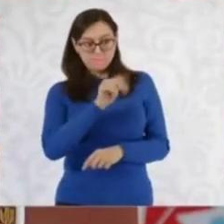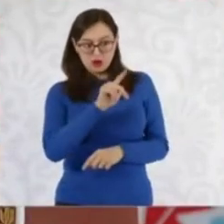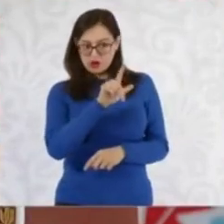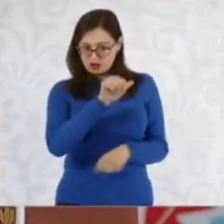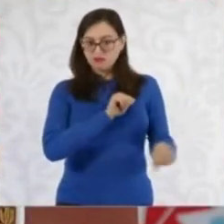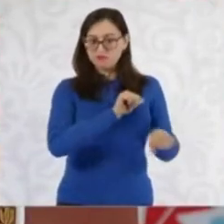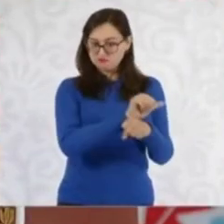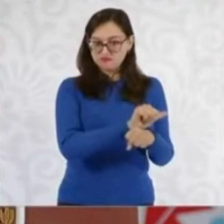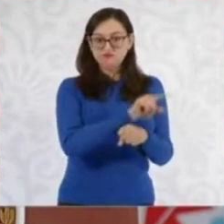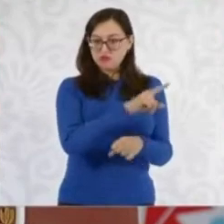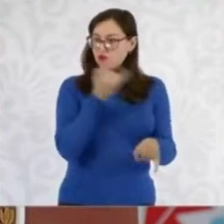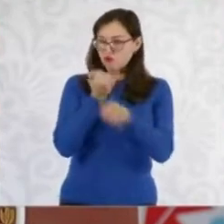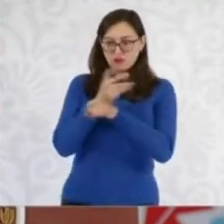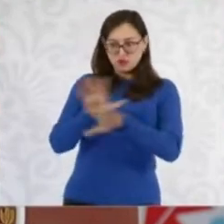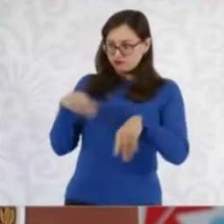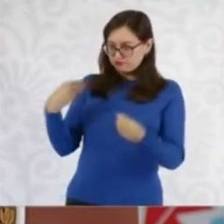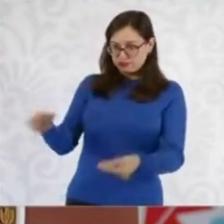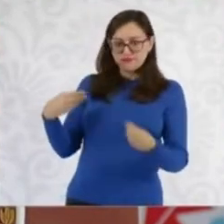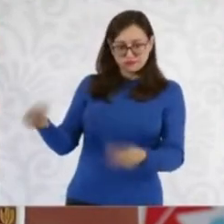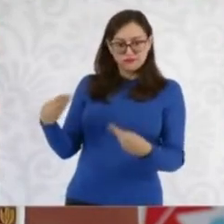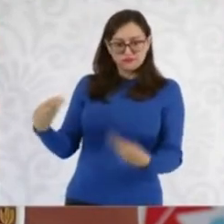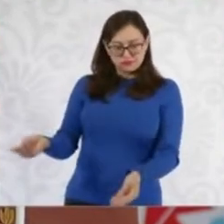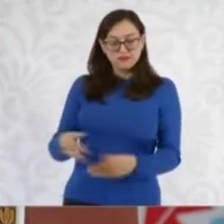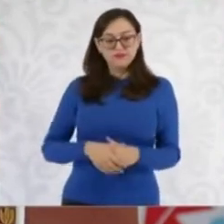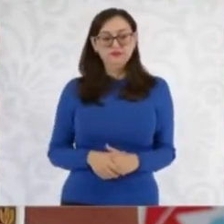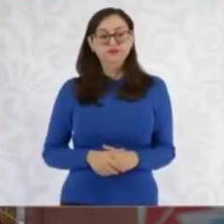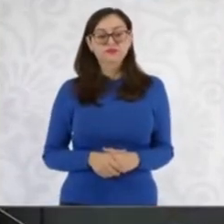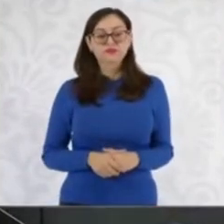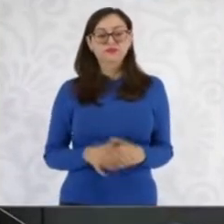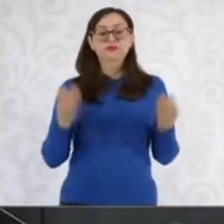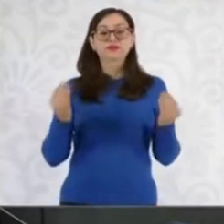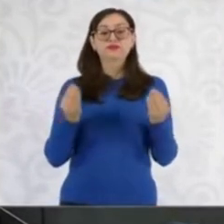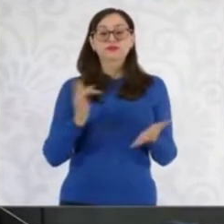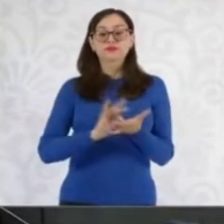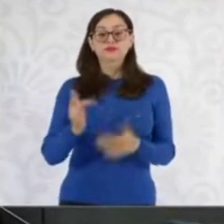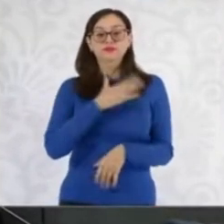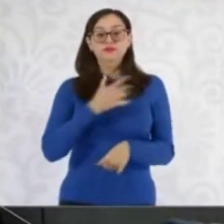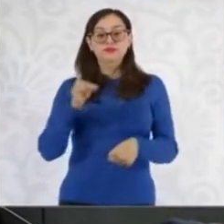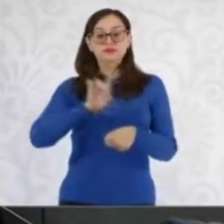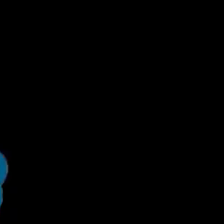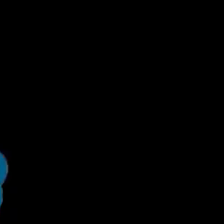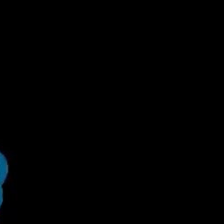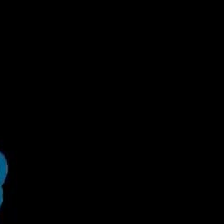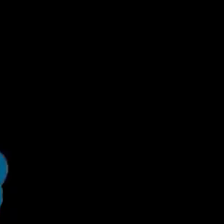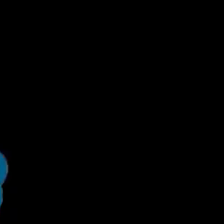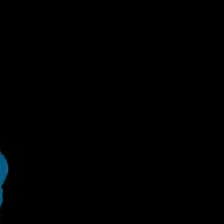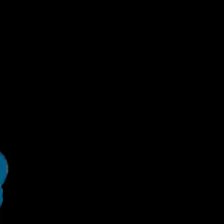para que el secretario de Salud pueda responderles cualquier pregunta. Muchas gracias. Buenos días.